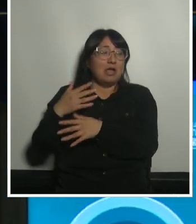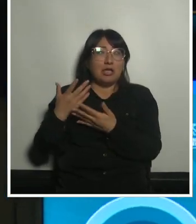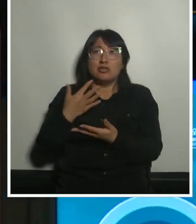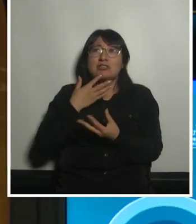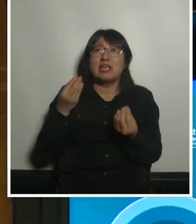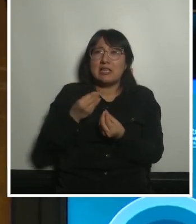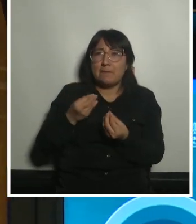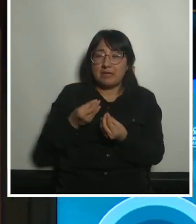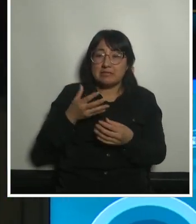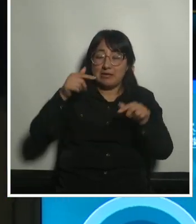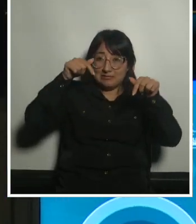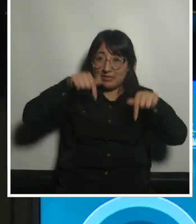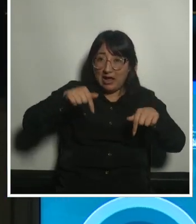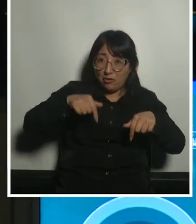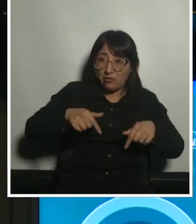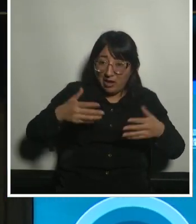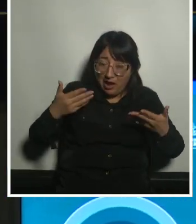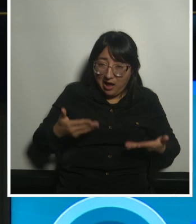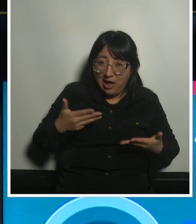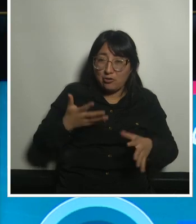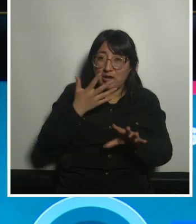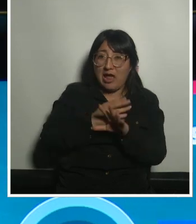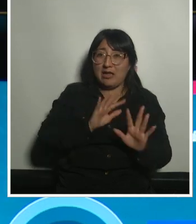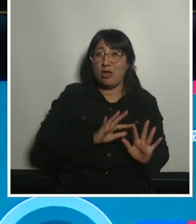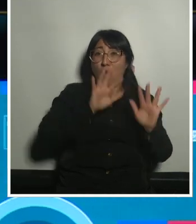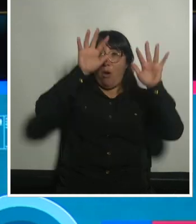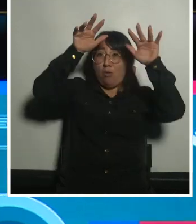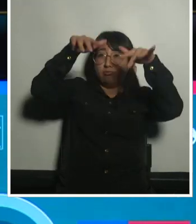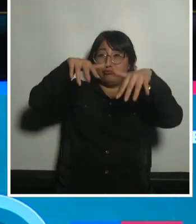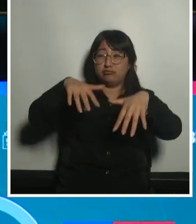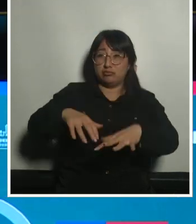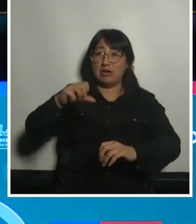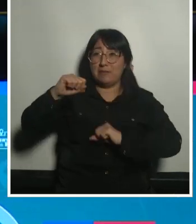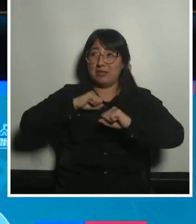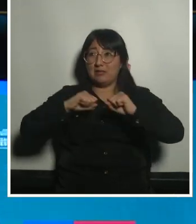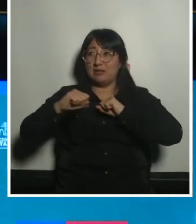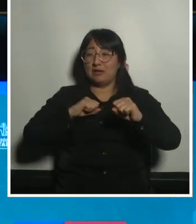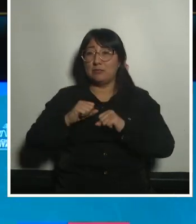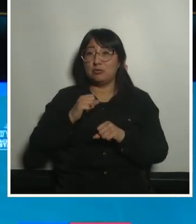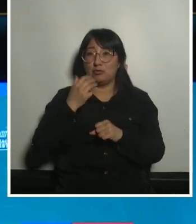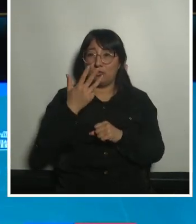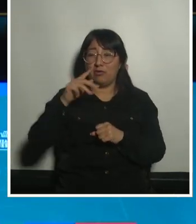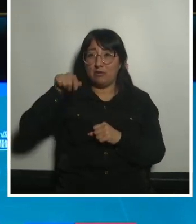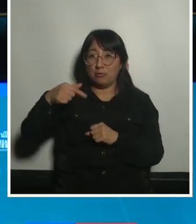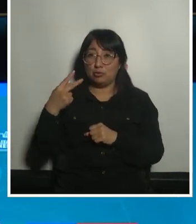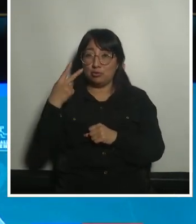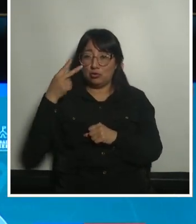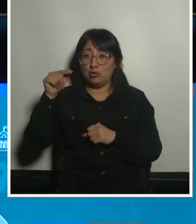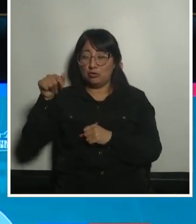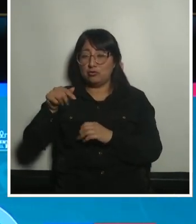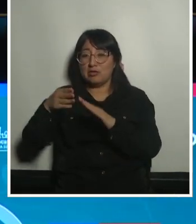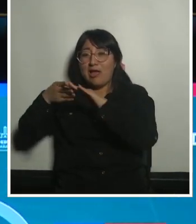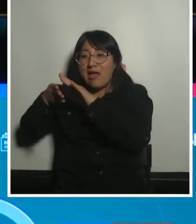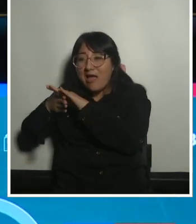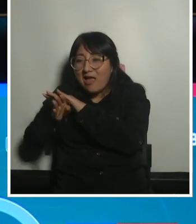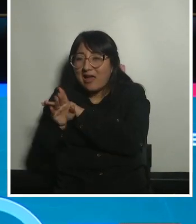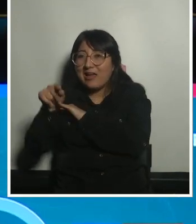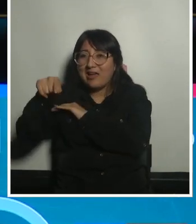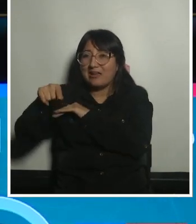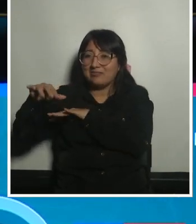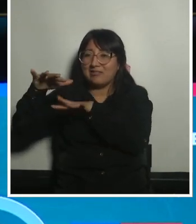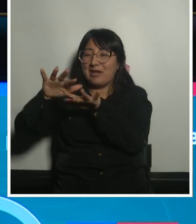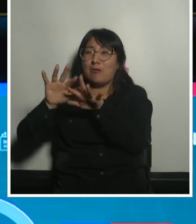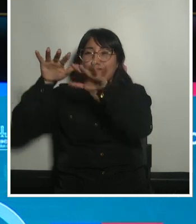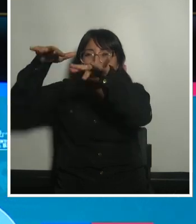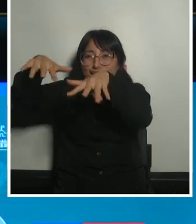a la mitad de esa zona. Un tsunami de terremoto 9.2 entra por la cuenca de los Batros y inunda también la